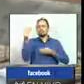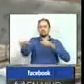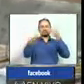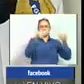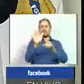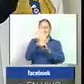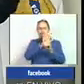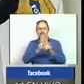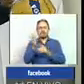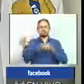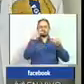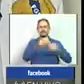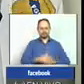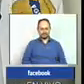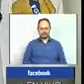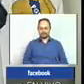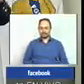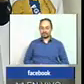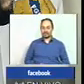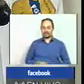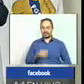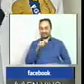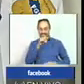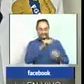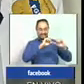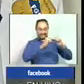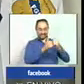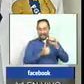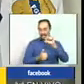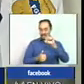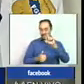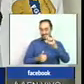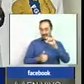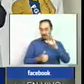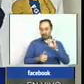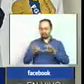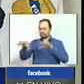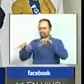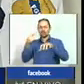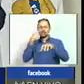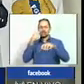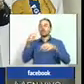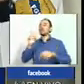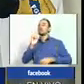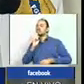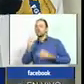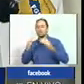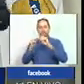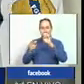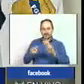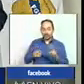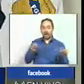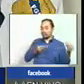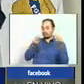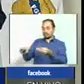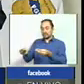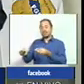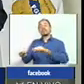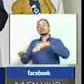fachada. Este Astaldi tenía sedes en Honduras y Venezuela y allí mueven dinero hacia otras dos